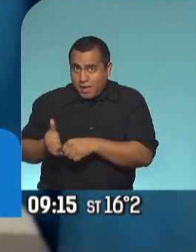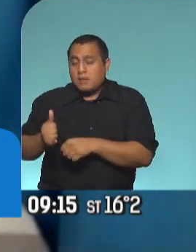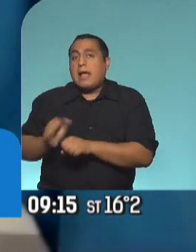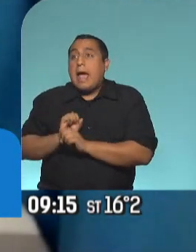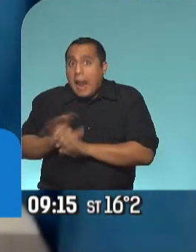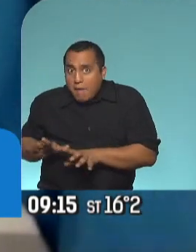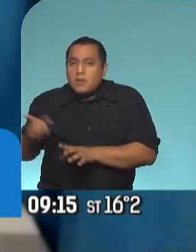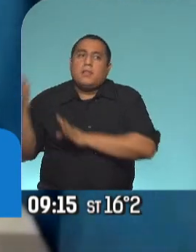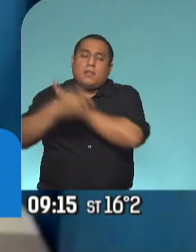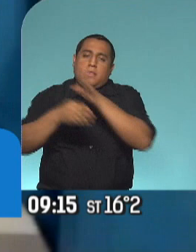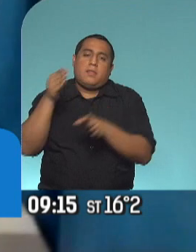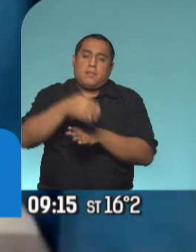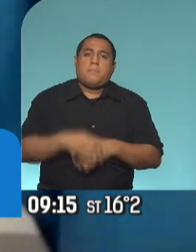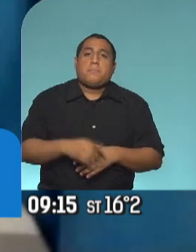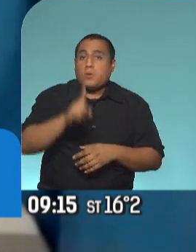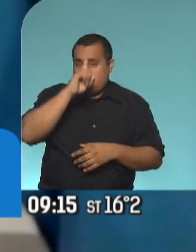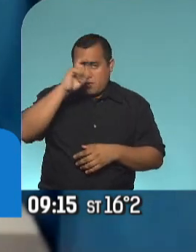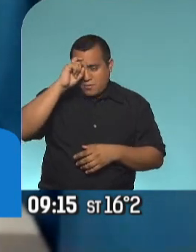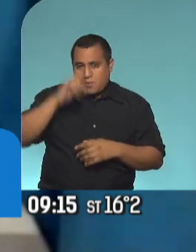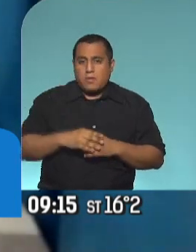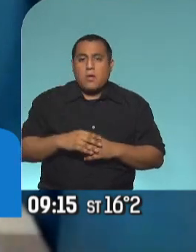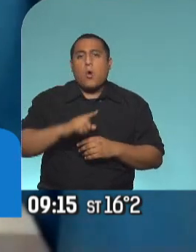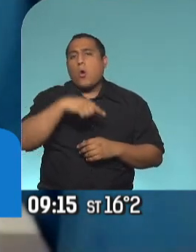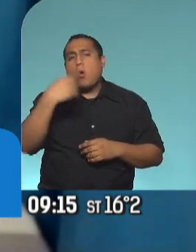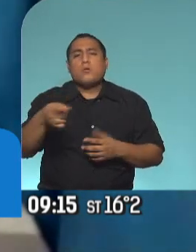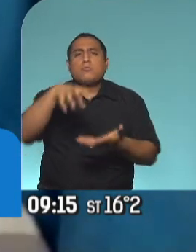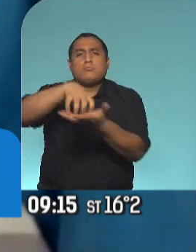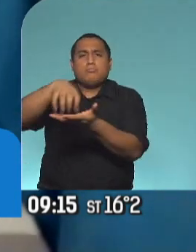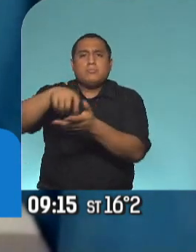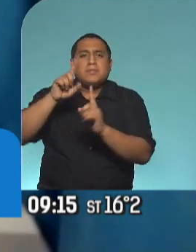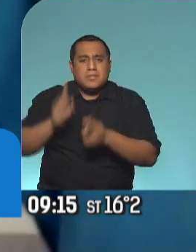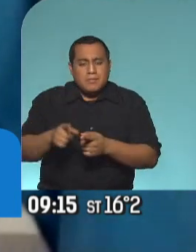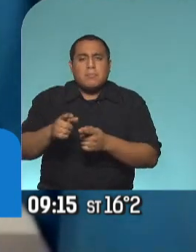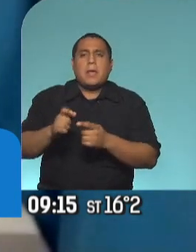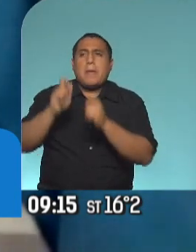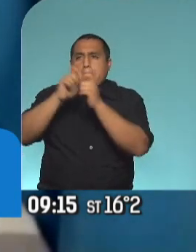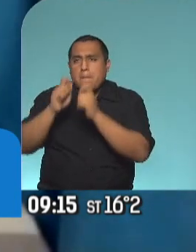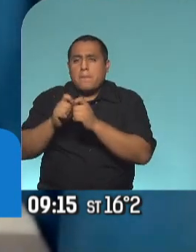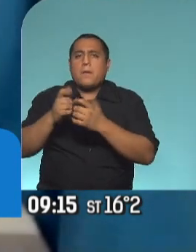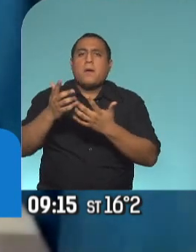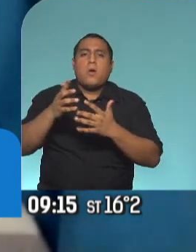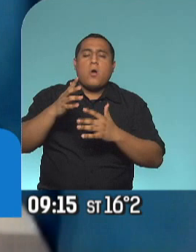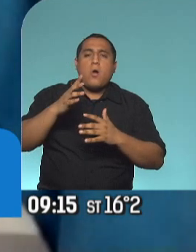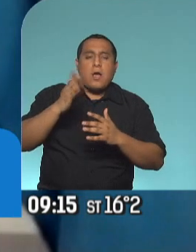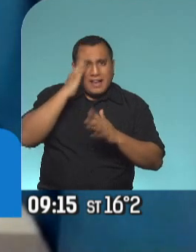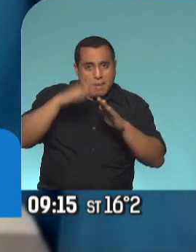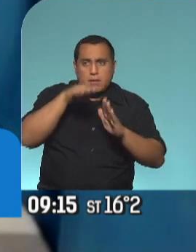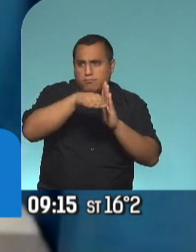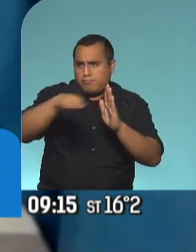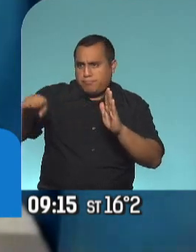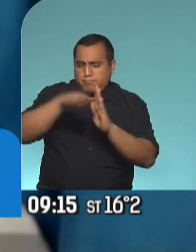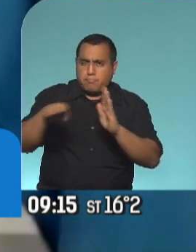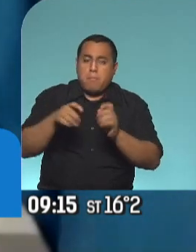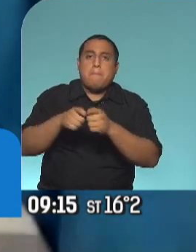graves. También el Hospital Enrique Vera Barro se fortaleció, se refuncionalizó, se aumentaron camas, se creó un hospital de